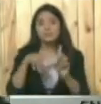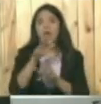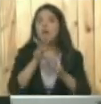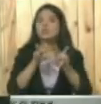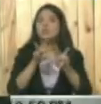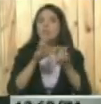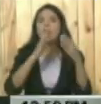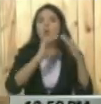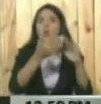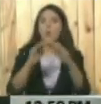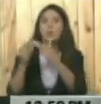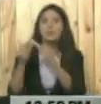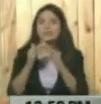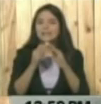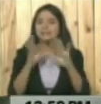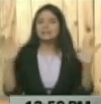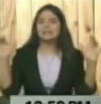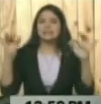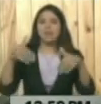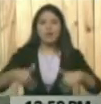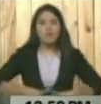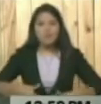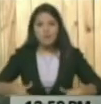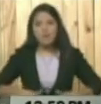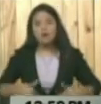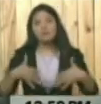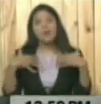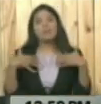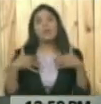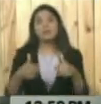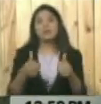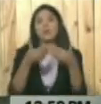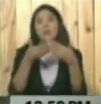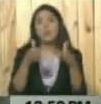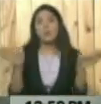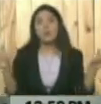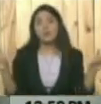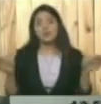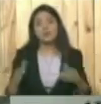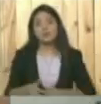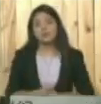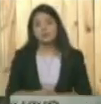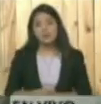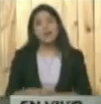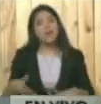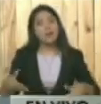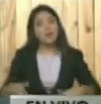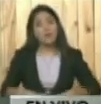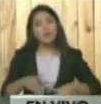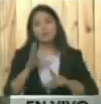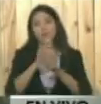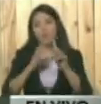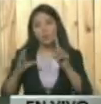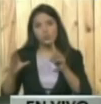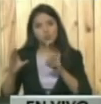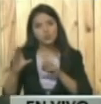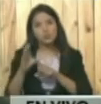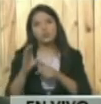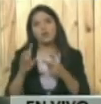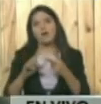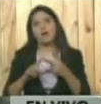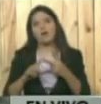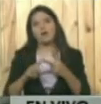nuevas comunidades en el epicentro del gran esfuerzo de la salud pública, en el epicentro del gran esfuerzo de la cultura, en